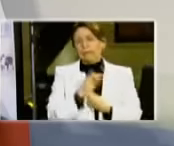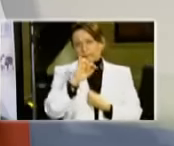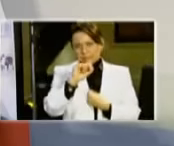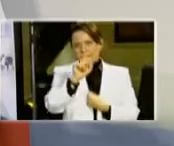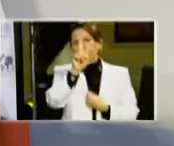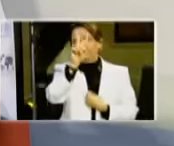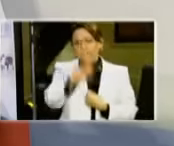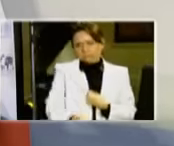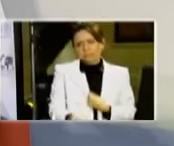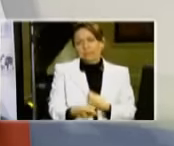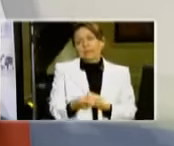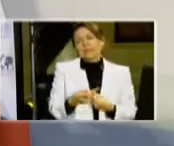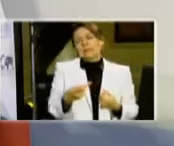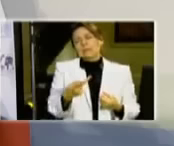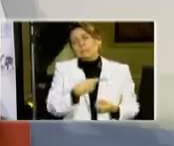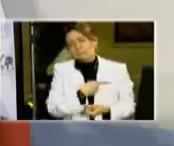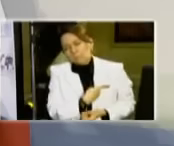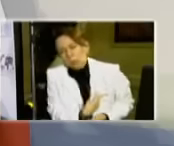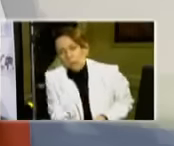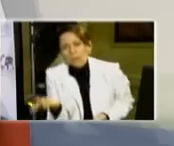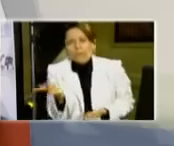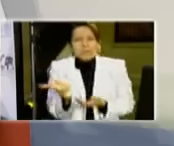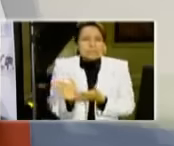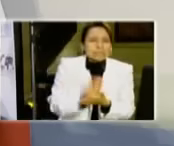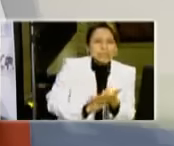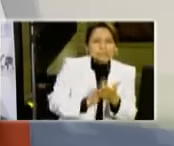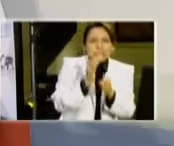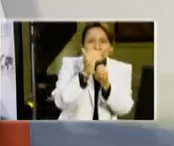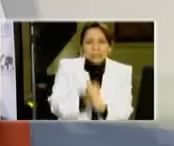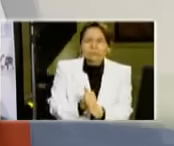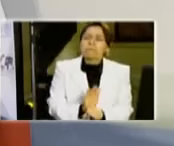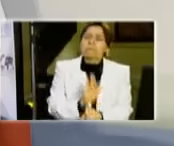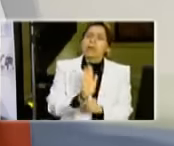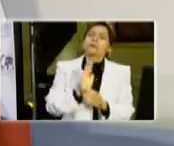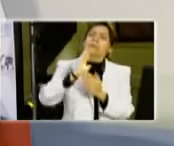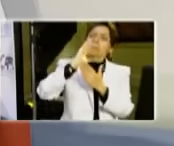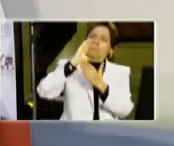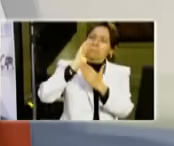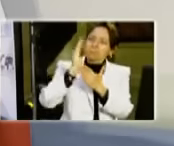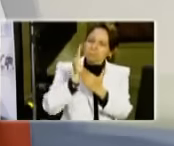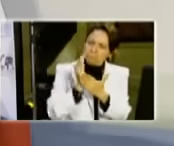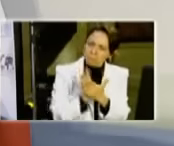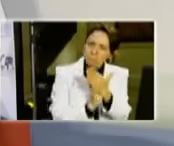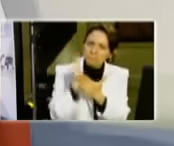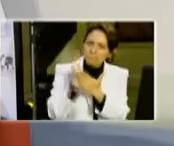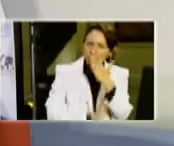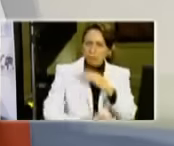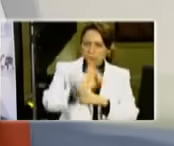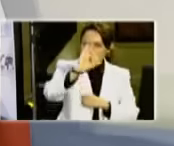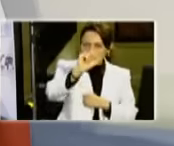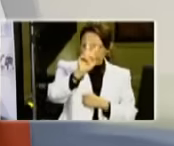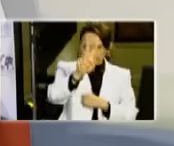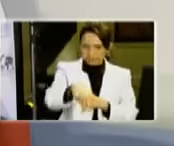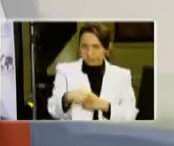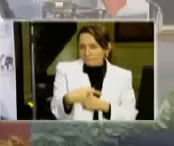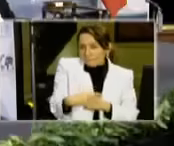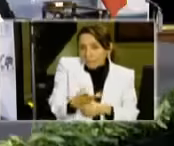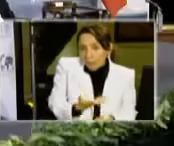que lo que se veía hace apenas 2 décadas atrás. Esta es la realidad en la cual debemos hacer